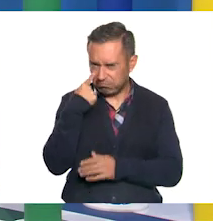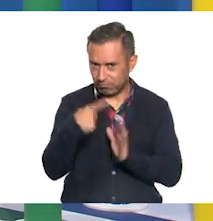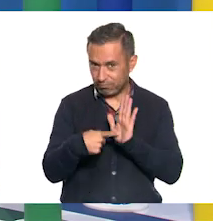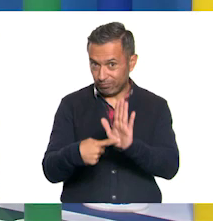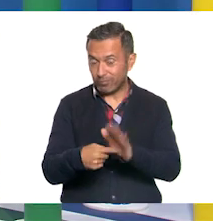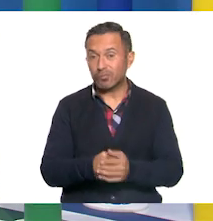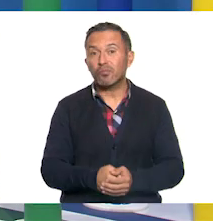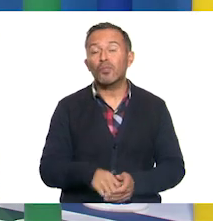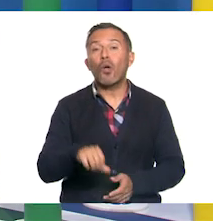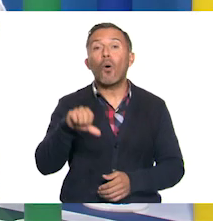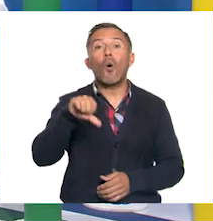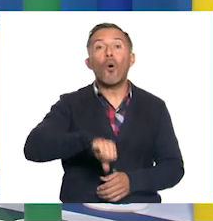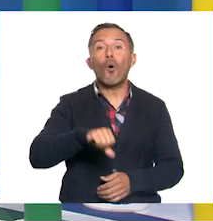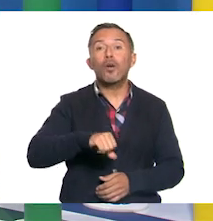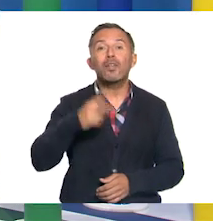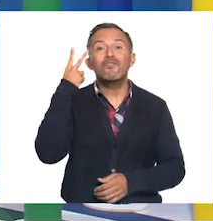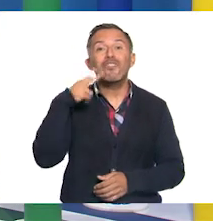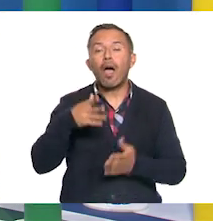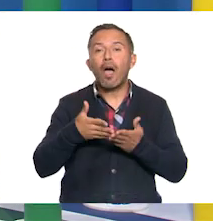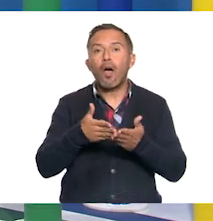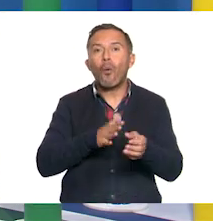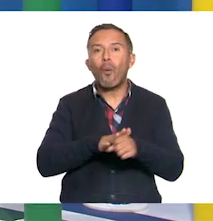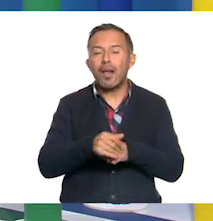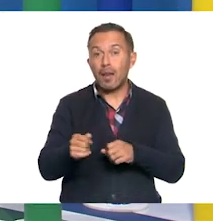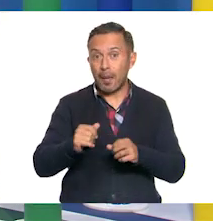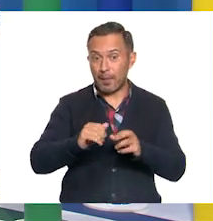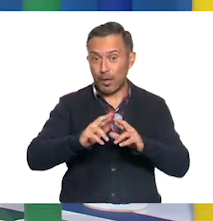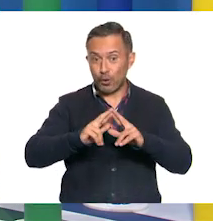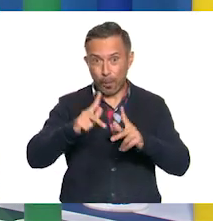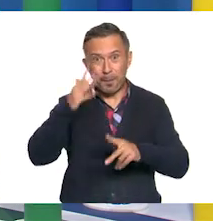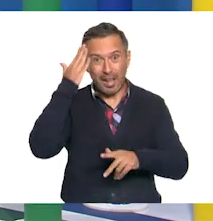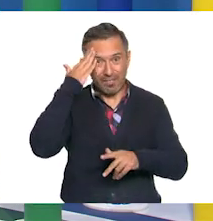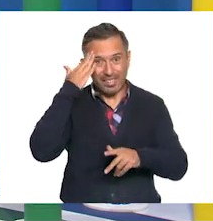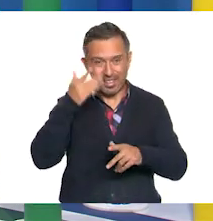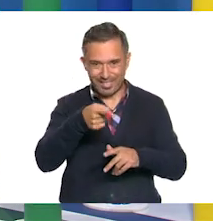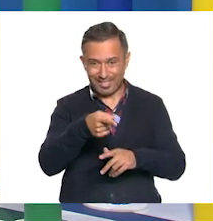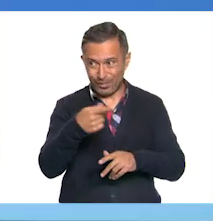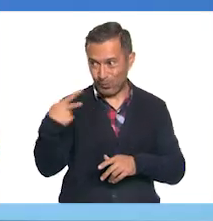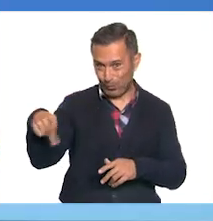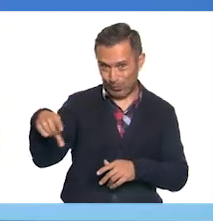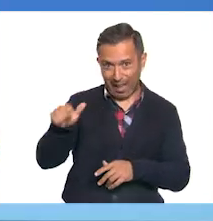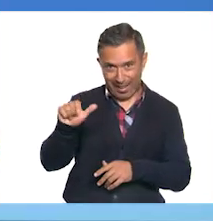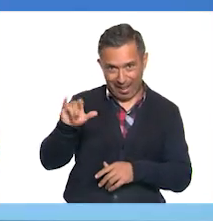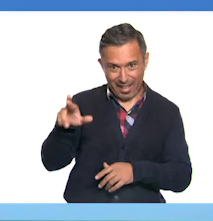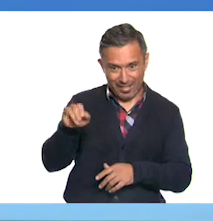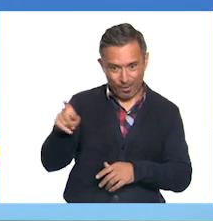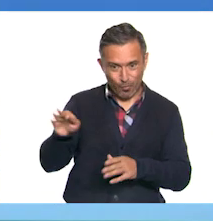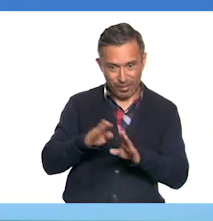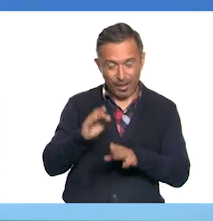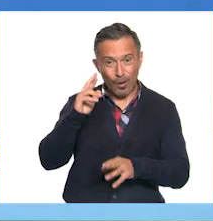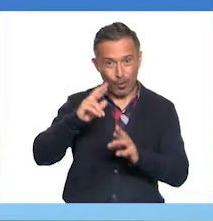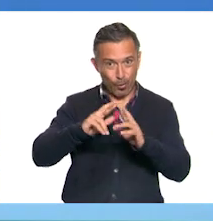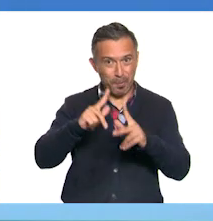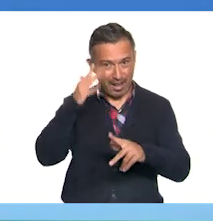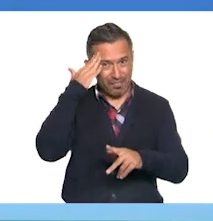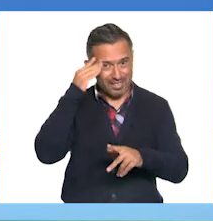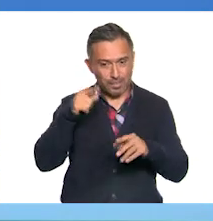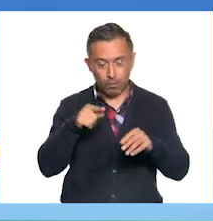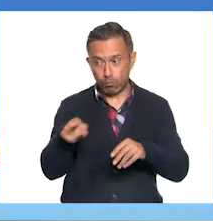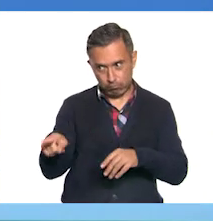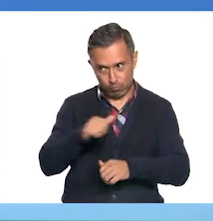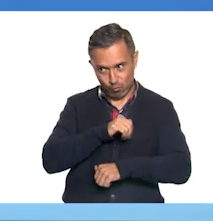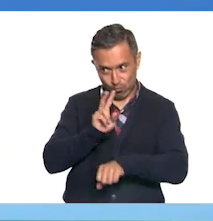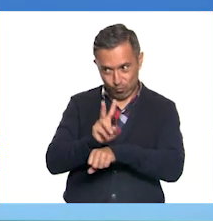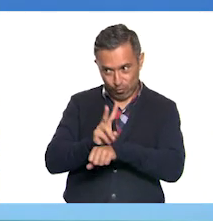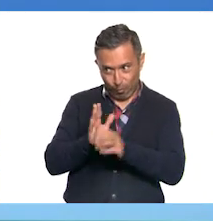nuestro medio para viajar serán las piezas de rompecabezas. Que Alejandra, por favor, sí. vas a hacerte cargo de